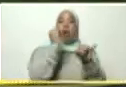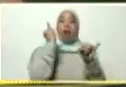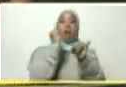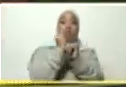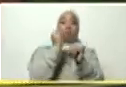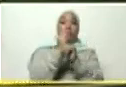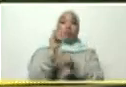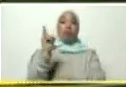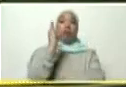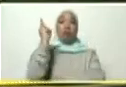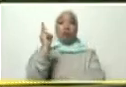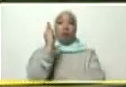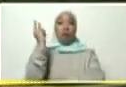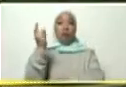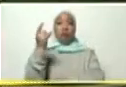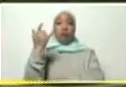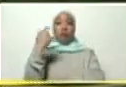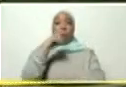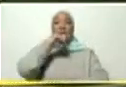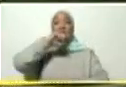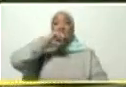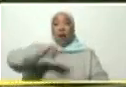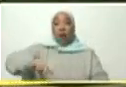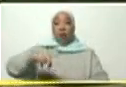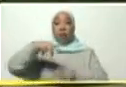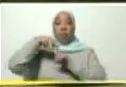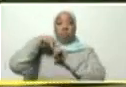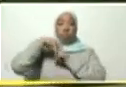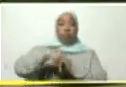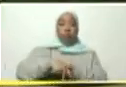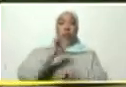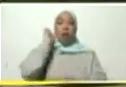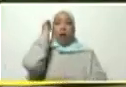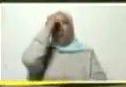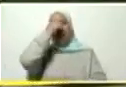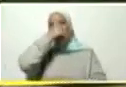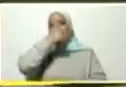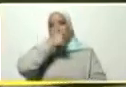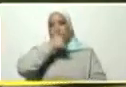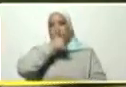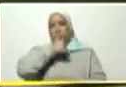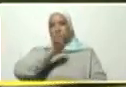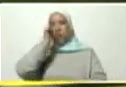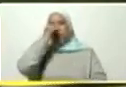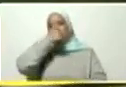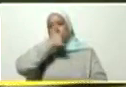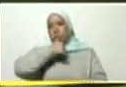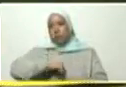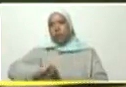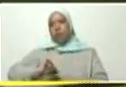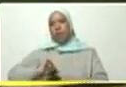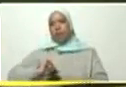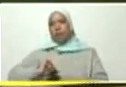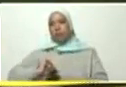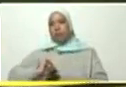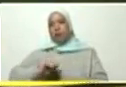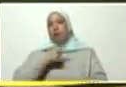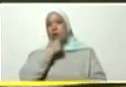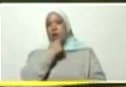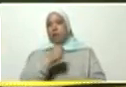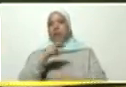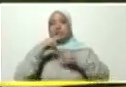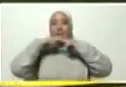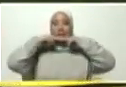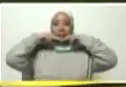imponen en campañas del enemigo las presiones sepa aguantar ahí duro y sepas siempre tener una